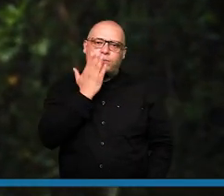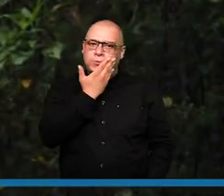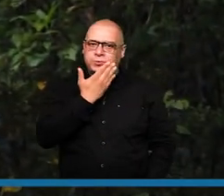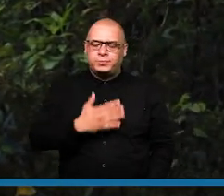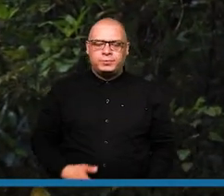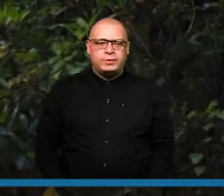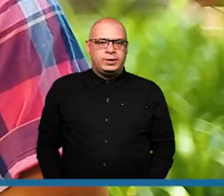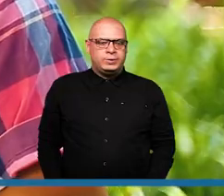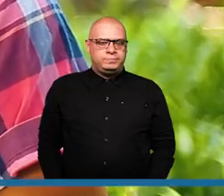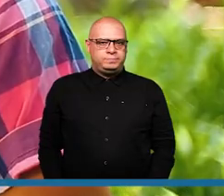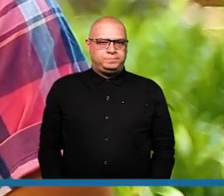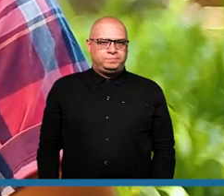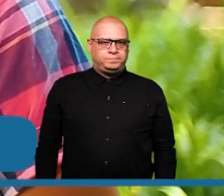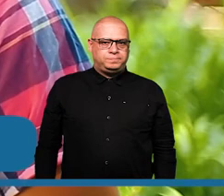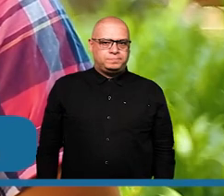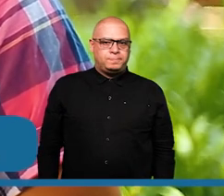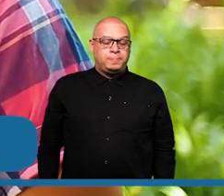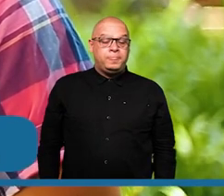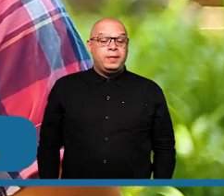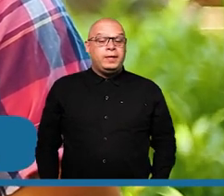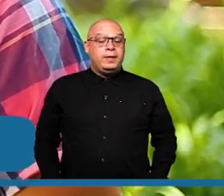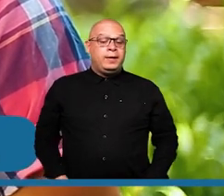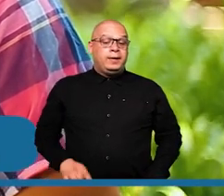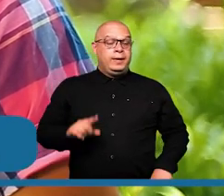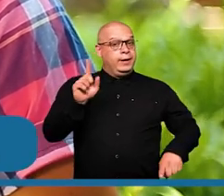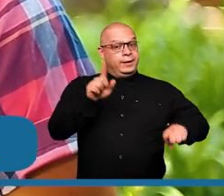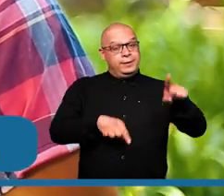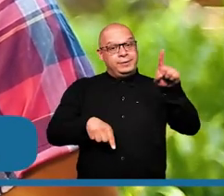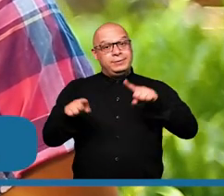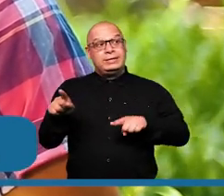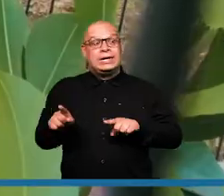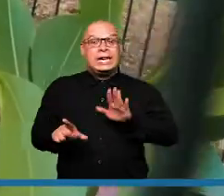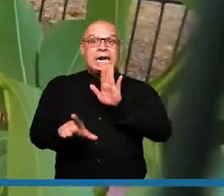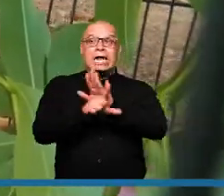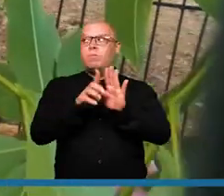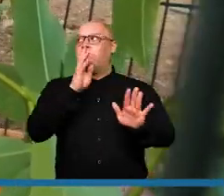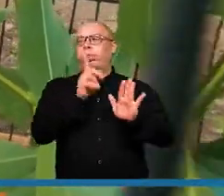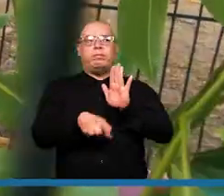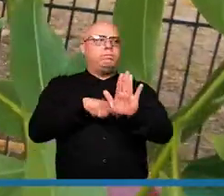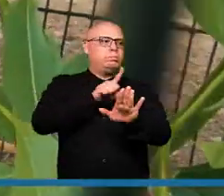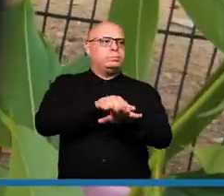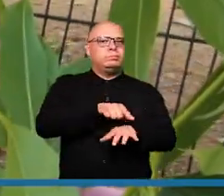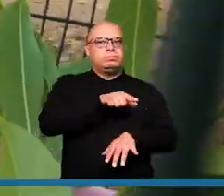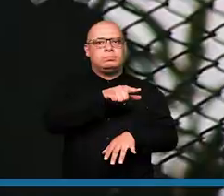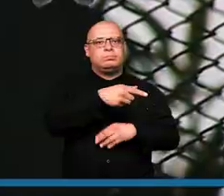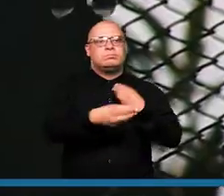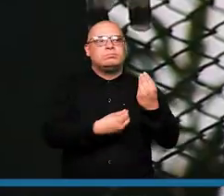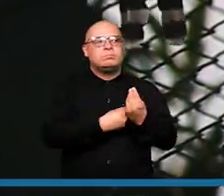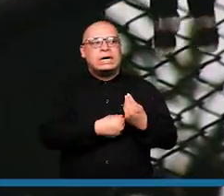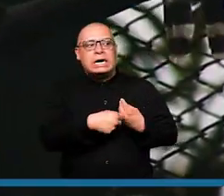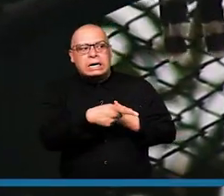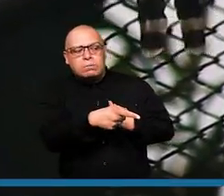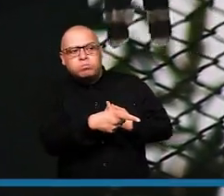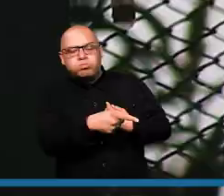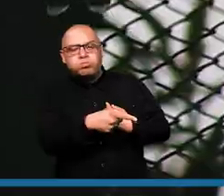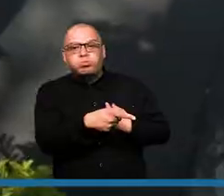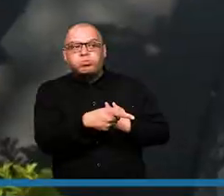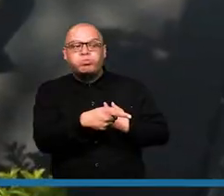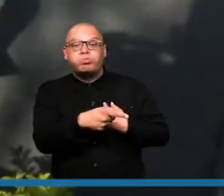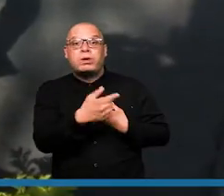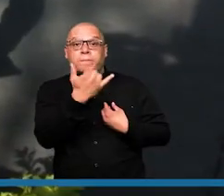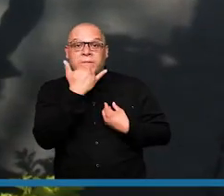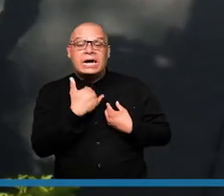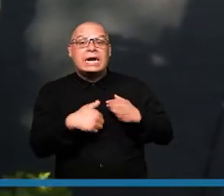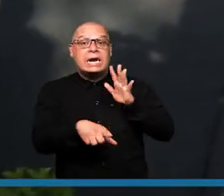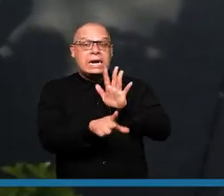Obviamente hay una ilegalidad en cuanto a la extracción de fauna, eso está penalizado, está claramente establecido, pero yo diría que desde